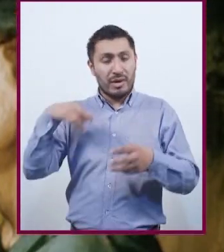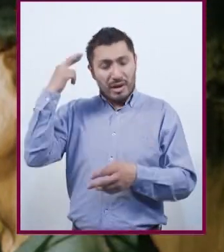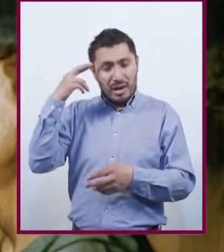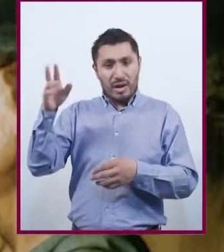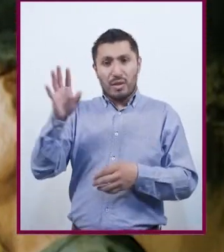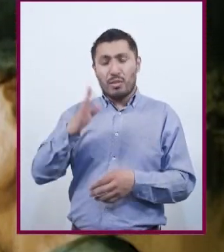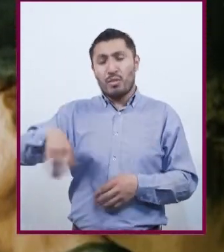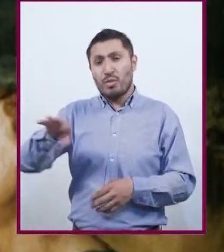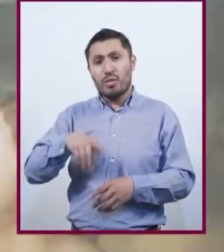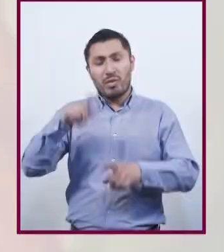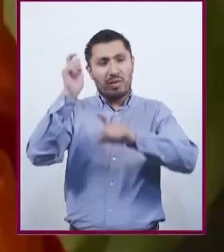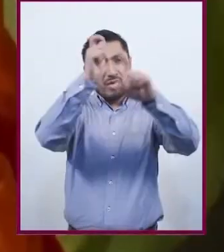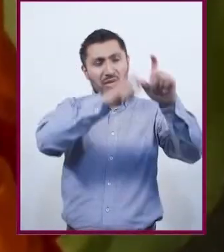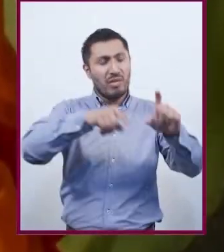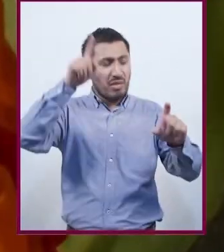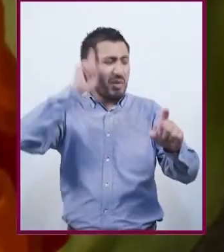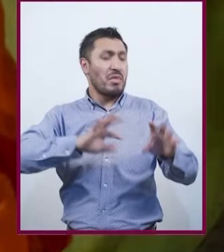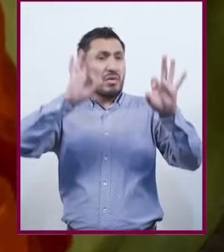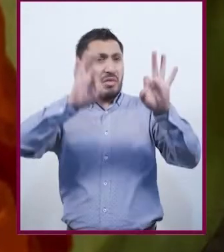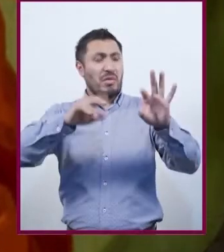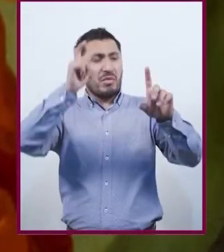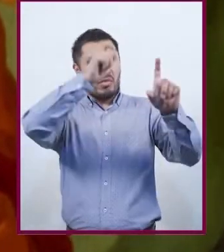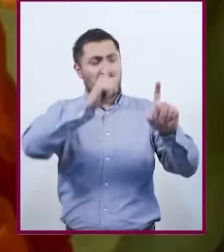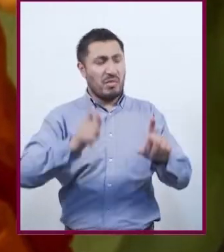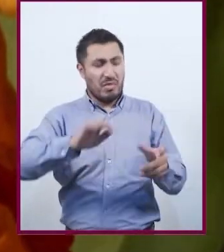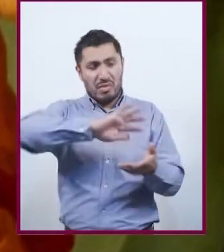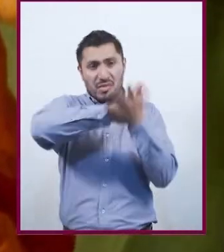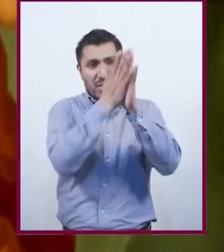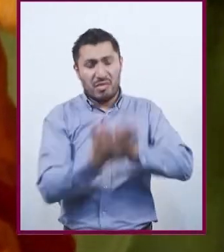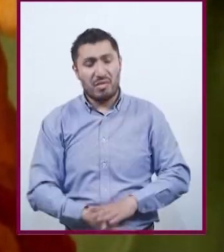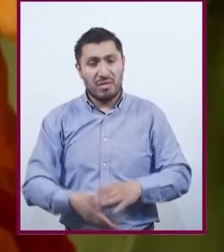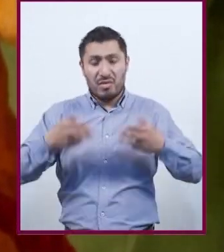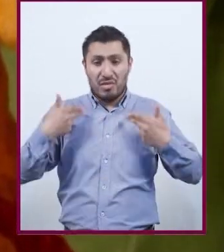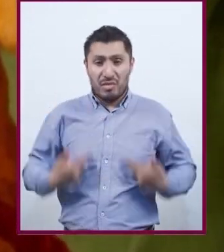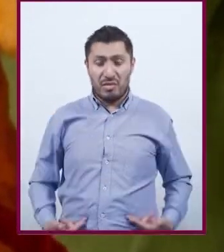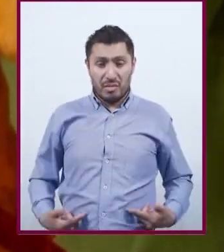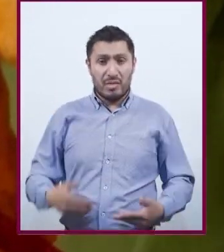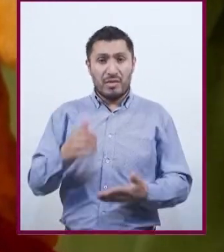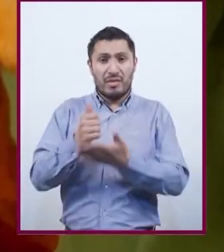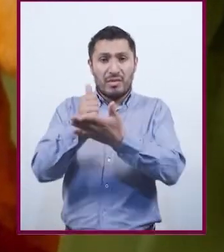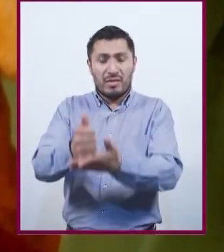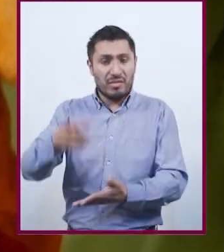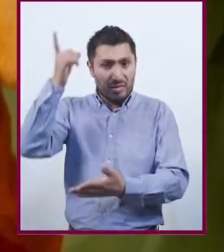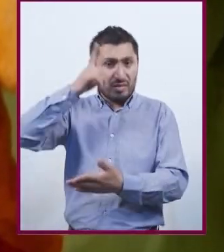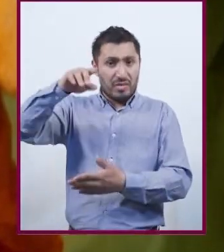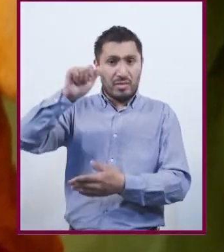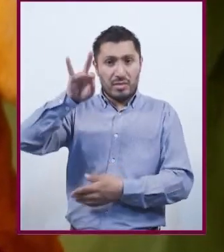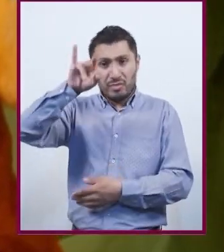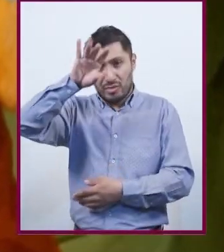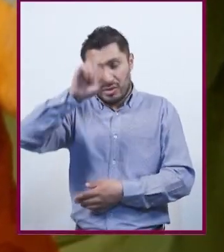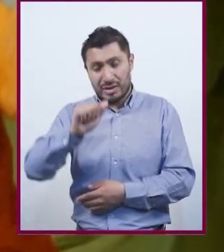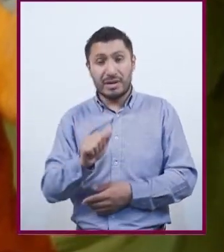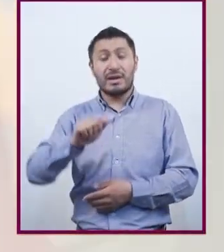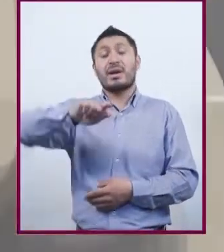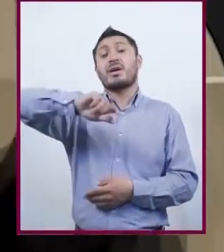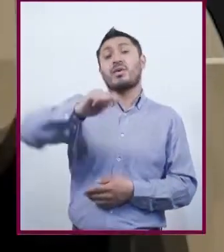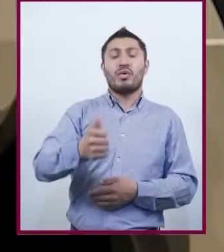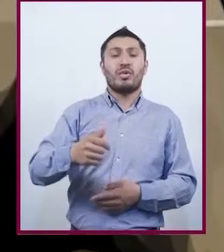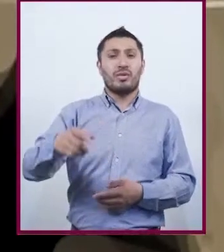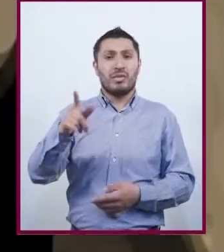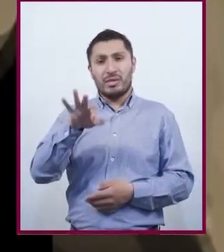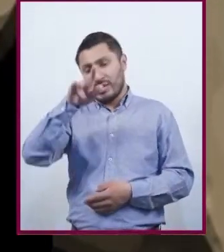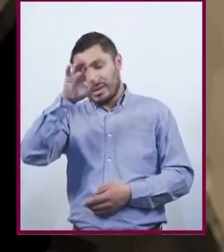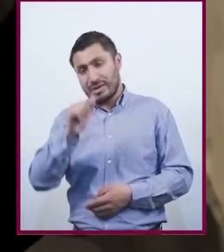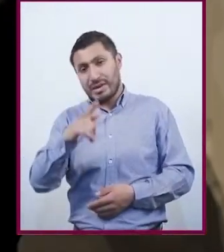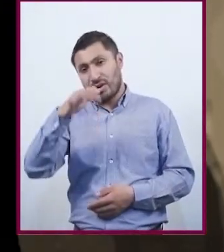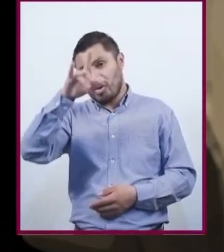Chipre que, buscando a la mujer ideal, la esculpe en mármol y se vuelve de carne y hueso con la ayuda de la diosa Afrodita. Otro caso